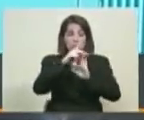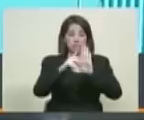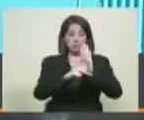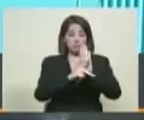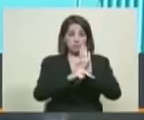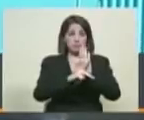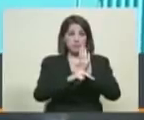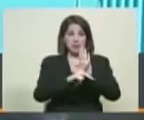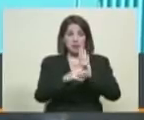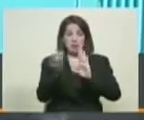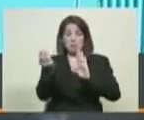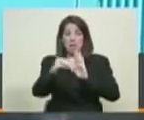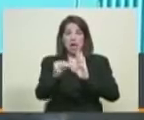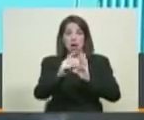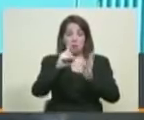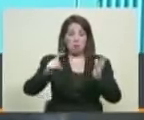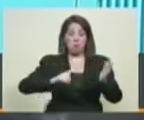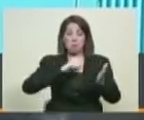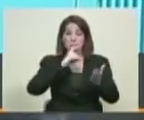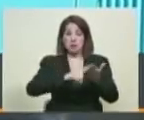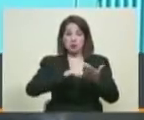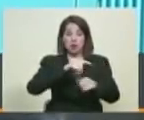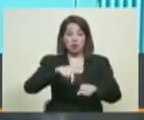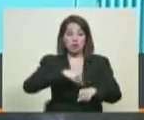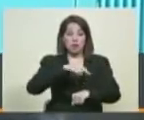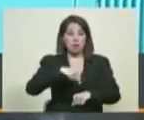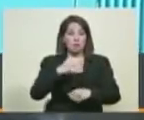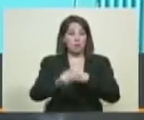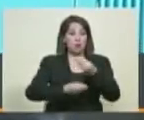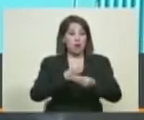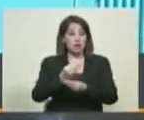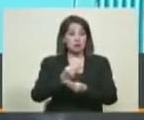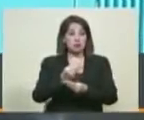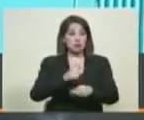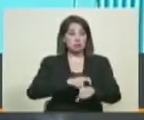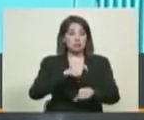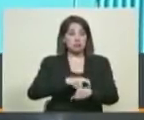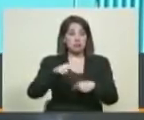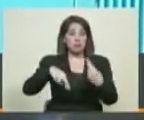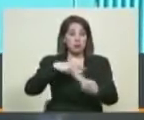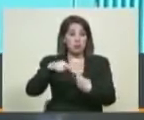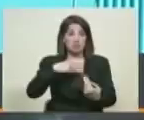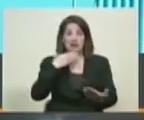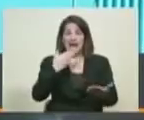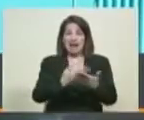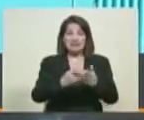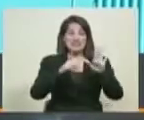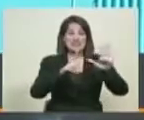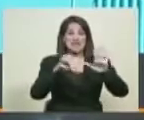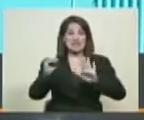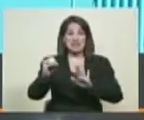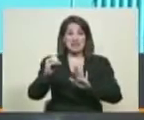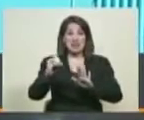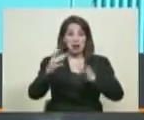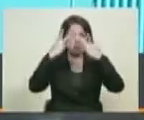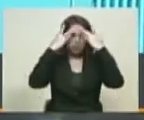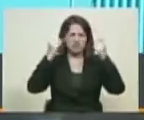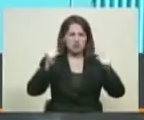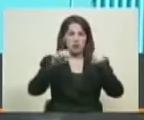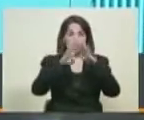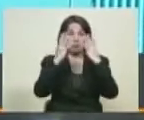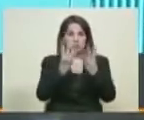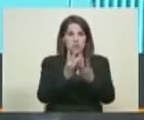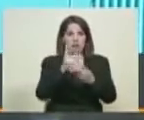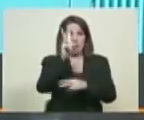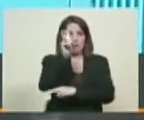más completo que hemos hecho en tiempo de revolución. Le doy las gracias a más de 60 expertos mundiales que estuvieron aquí el